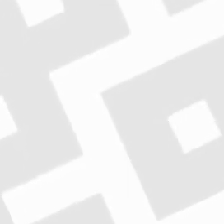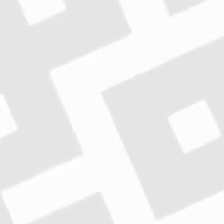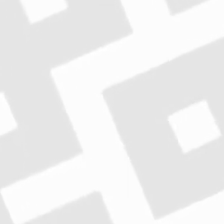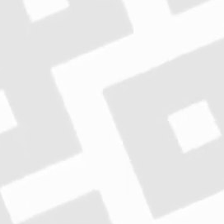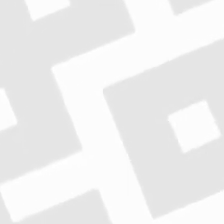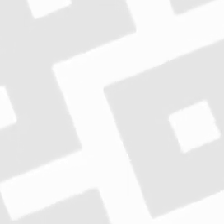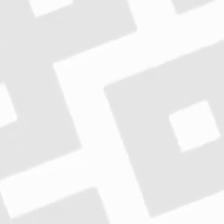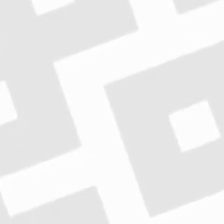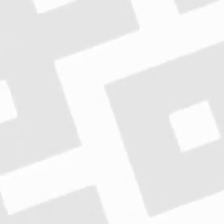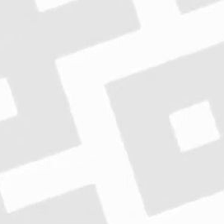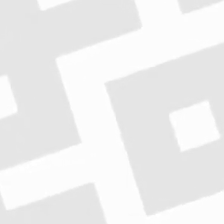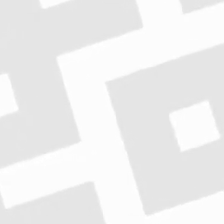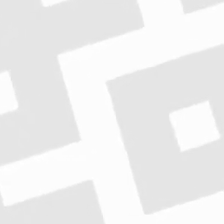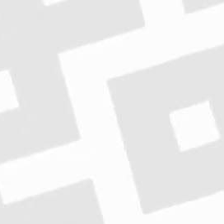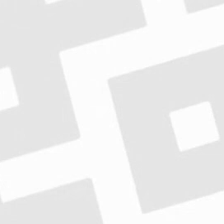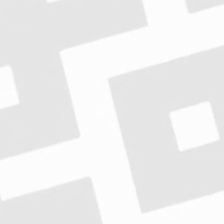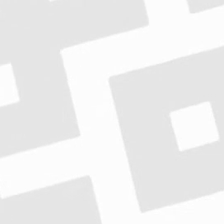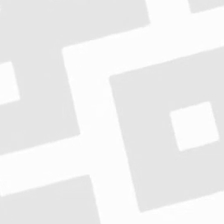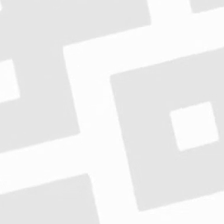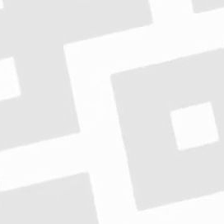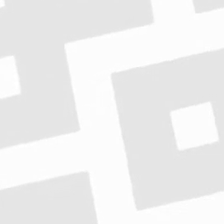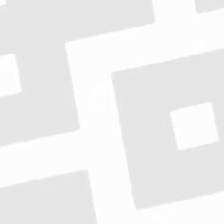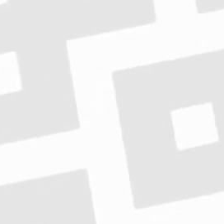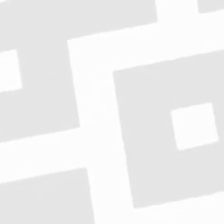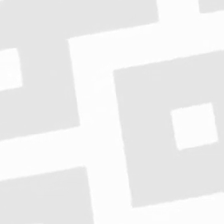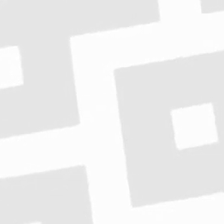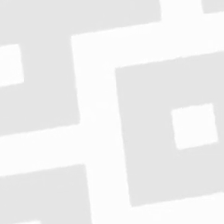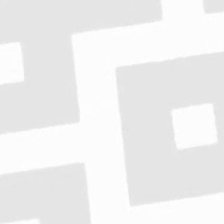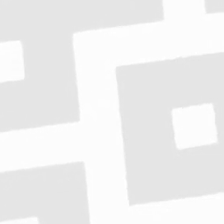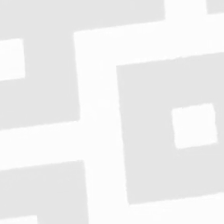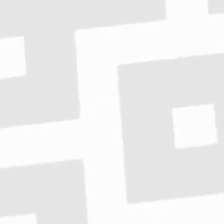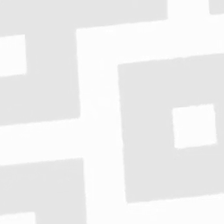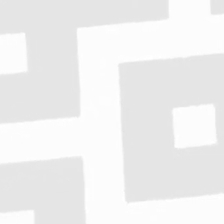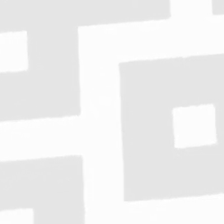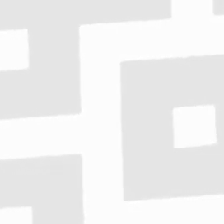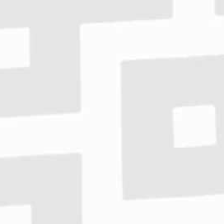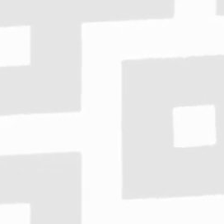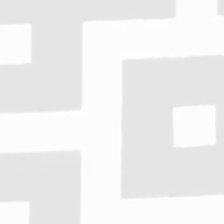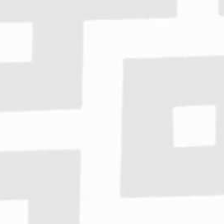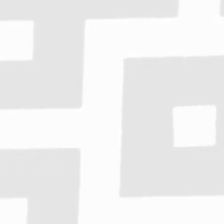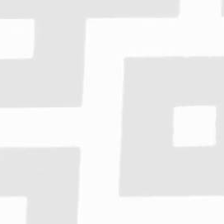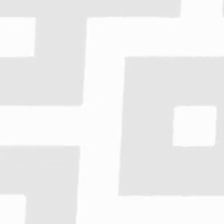Estrategia estatal contra el coronavirus. Actualización en Veracruz.